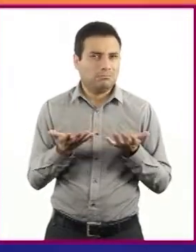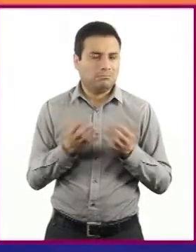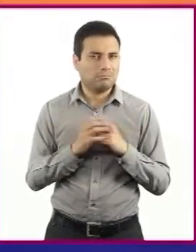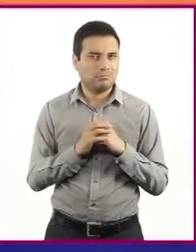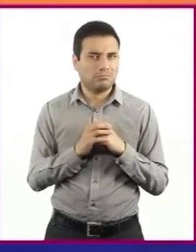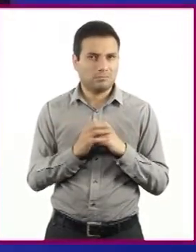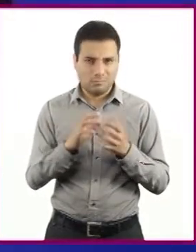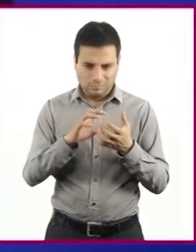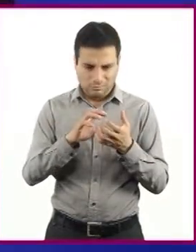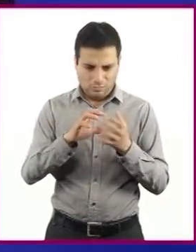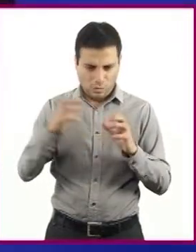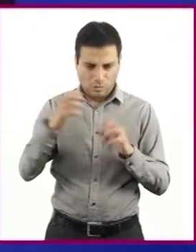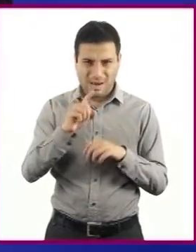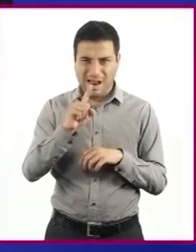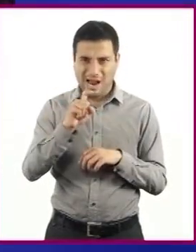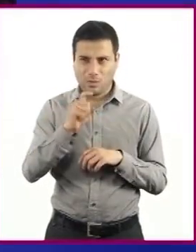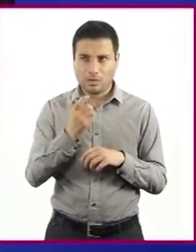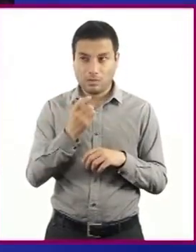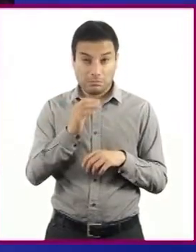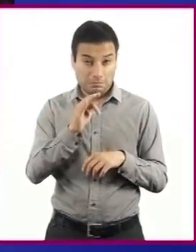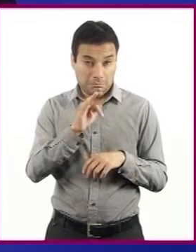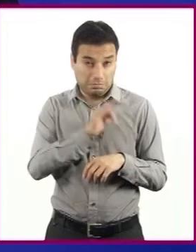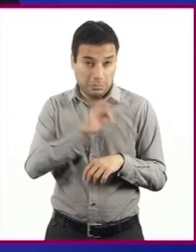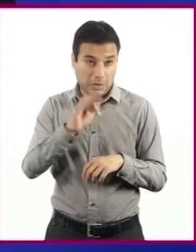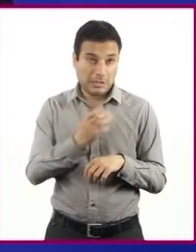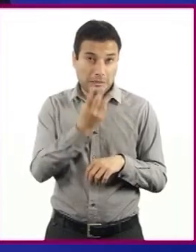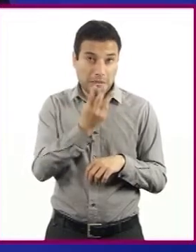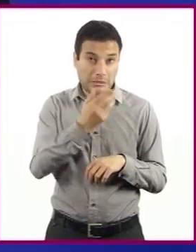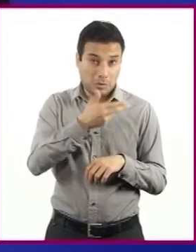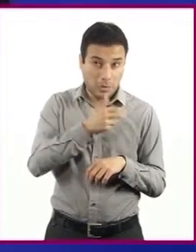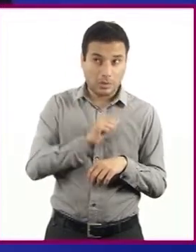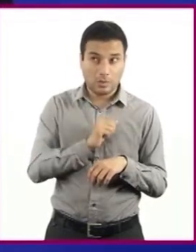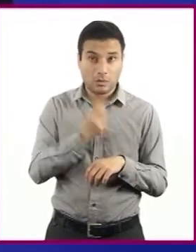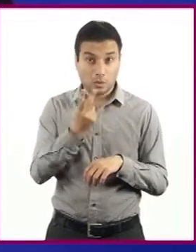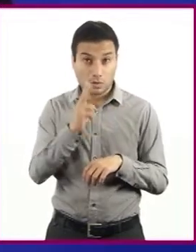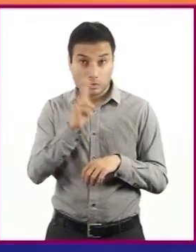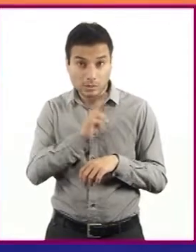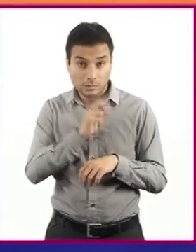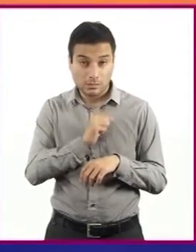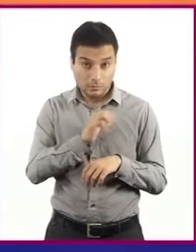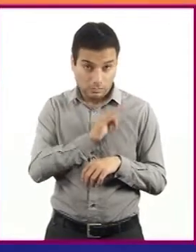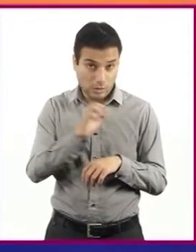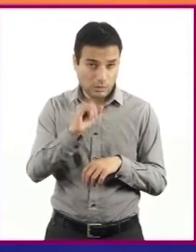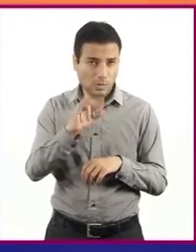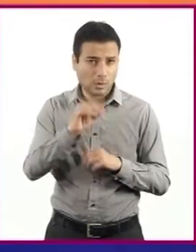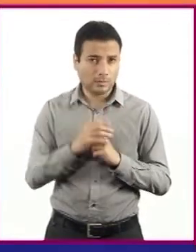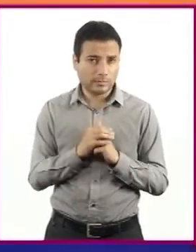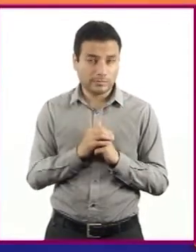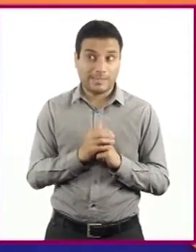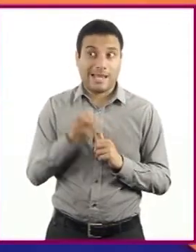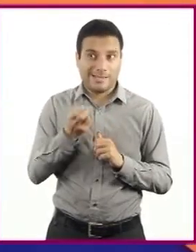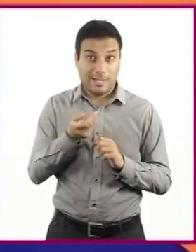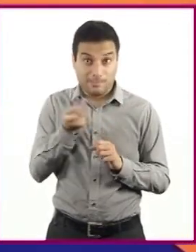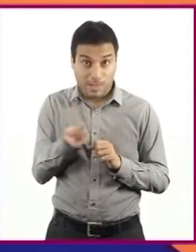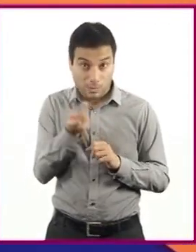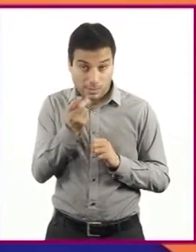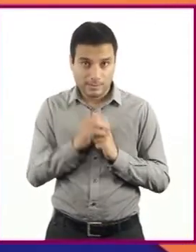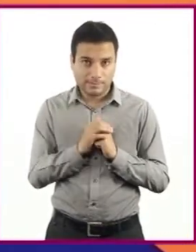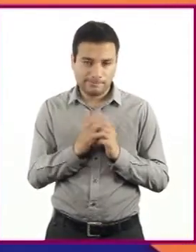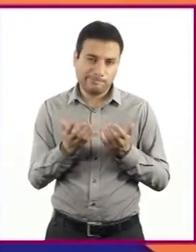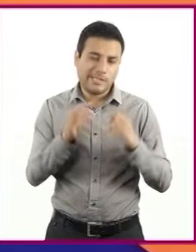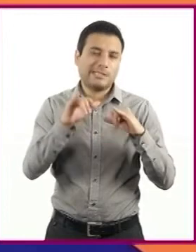la molécula del agua se formara con 3 átomos de hidrógeno y 2 de oxígeno? Ante este tipo de interrogantes,